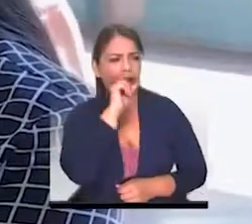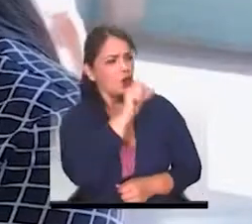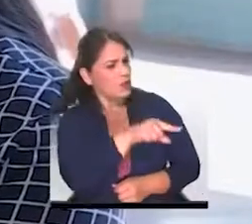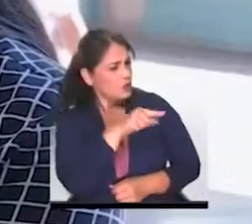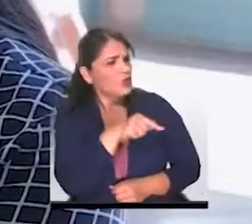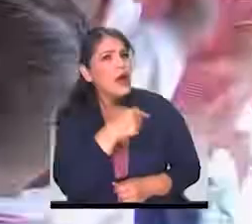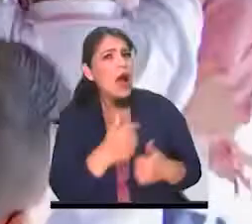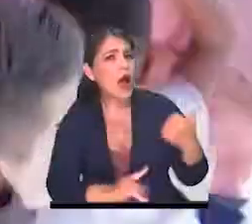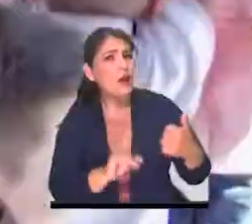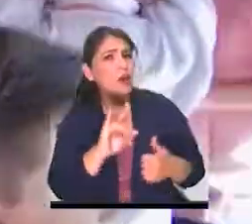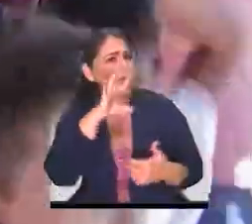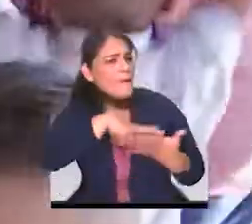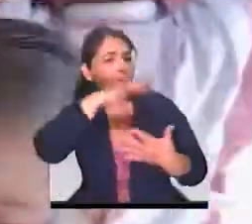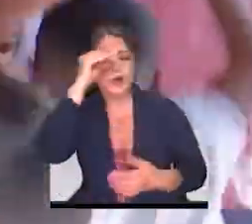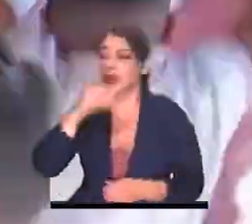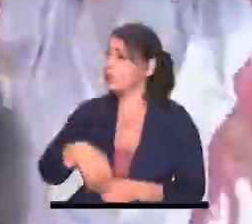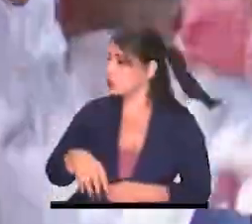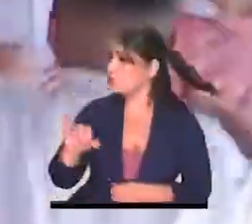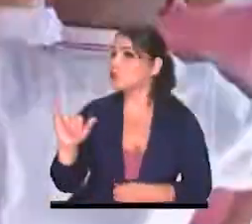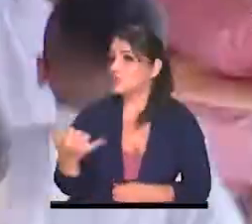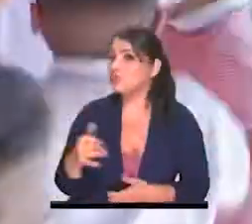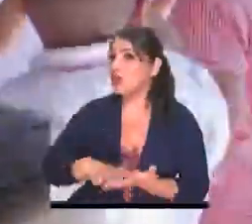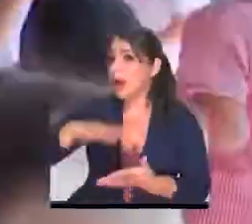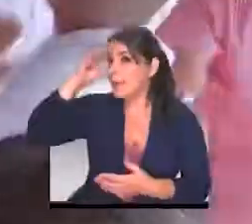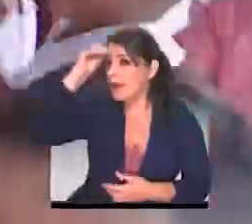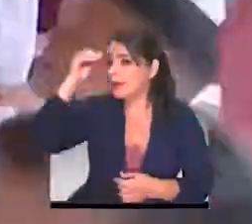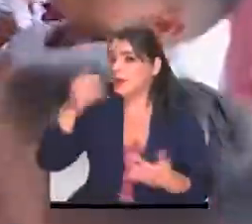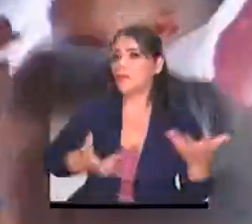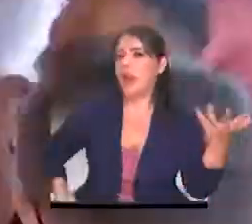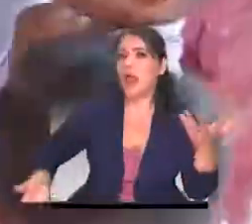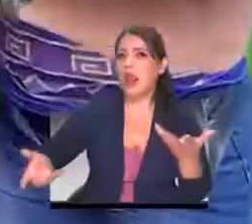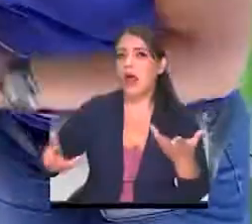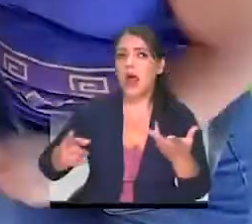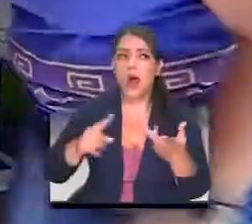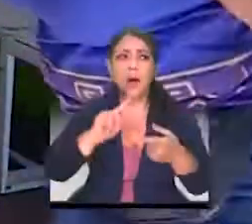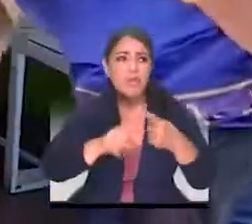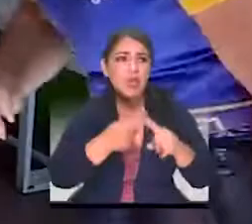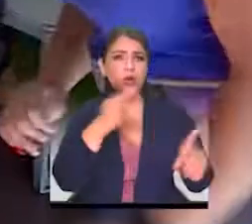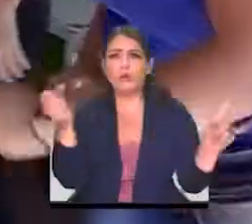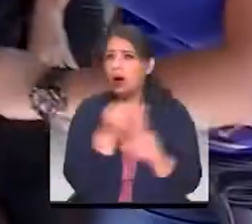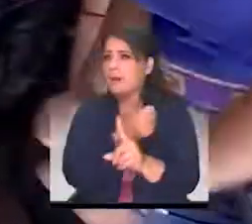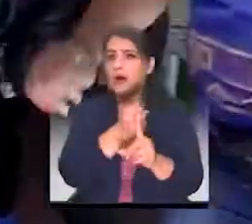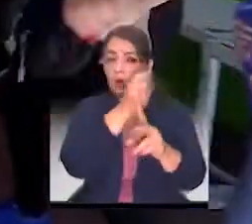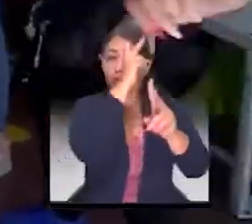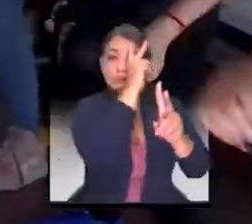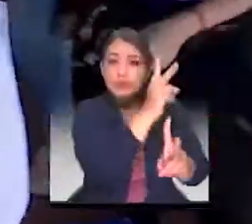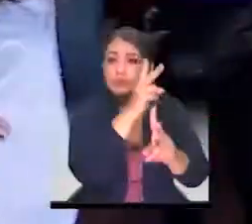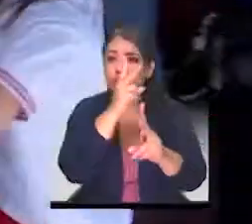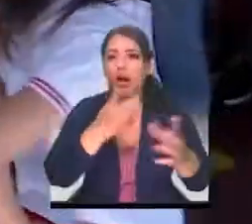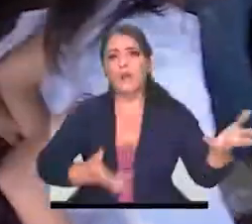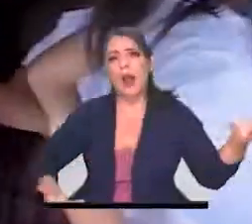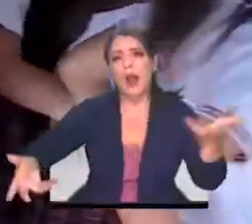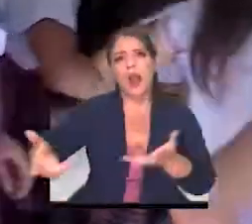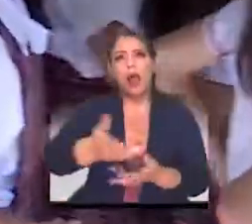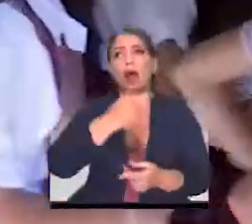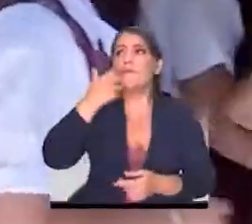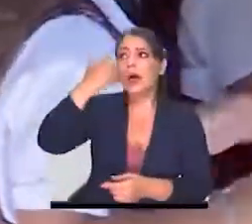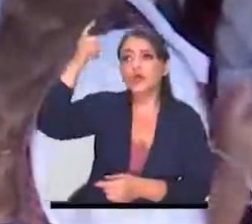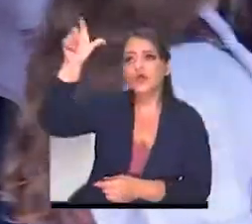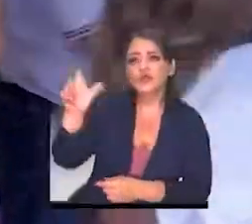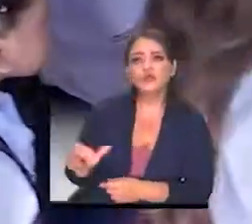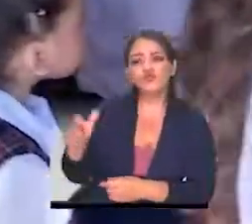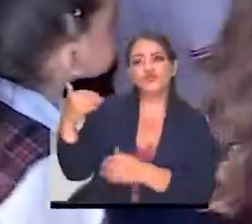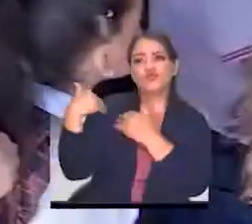algo de esta actividad? Sí, aprendí que los compañeros no se les puede pegar, hay que resolverlos con un adulto